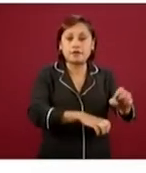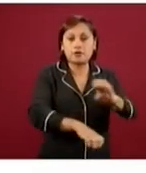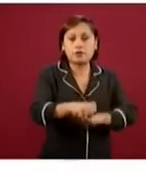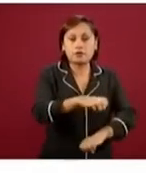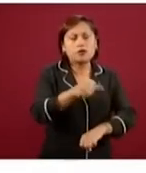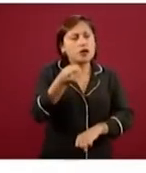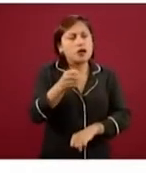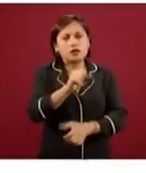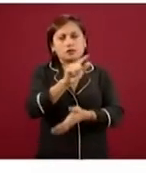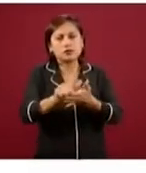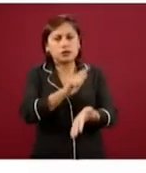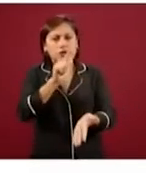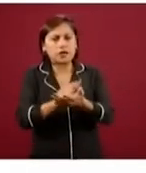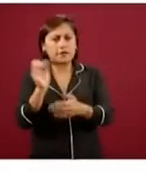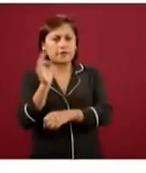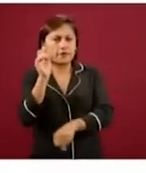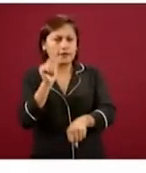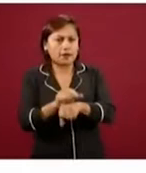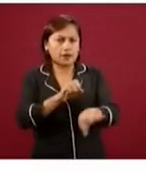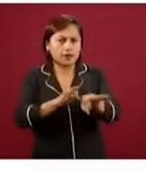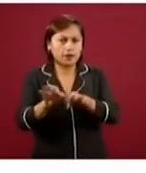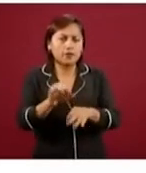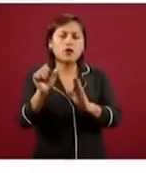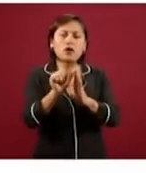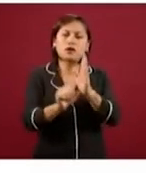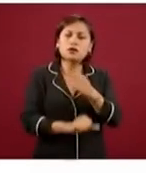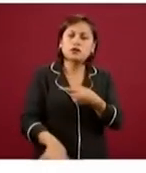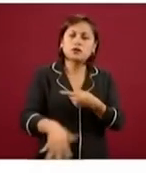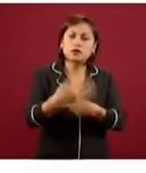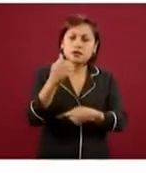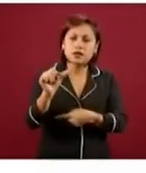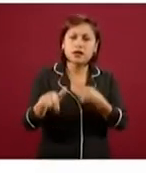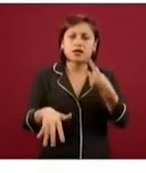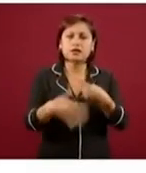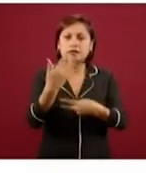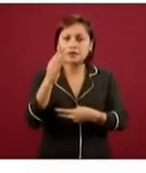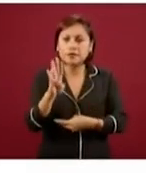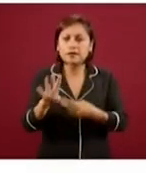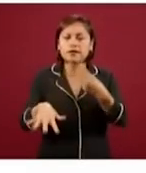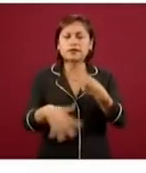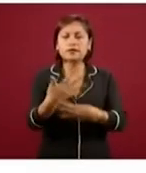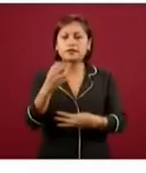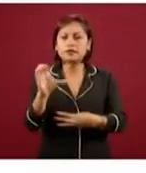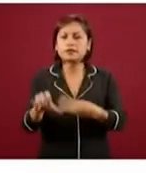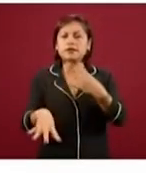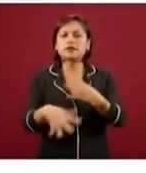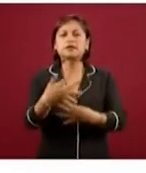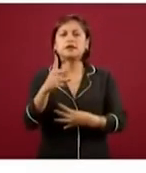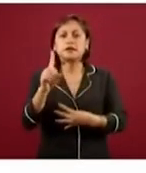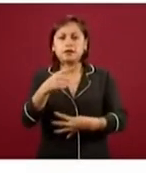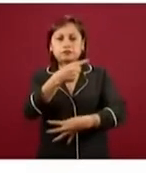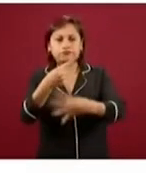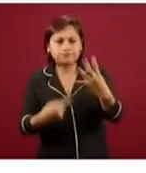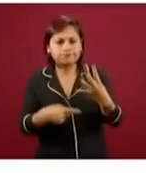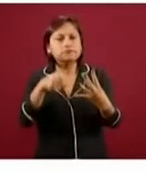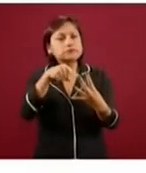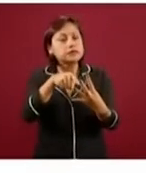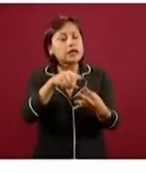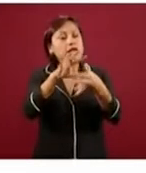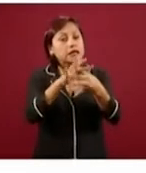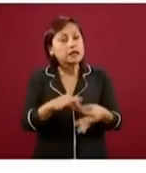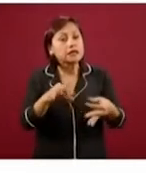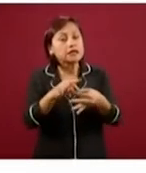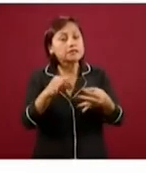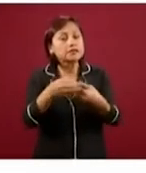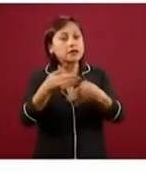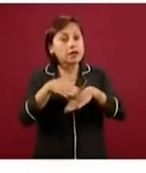Trabajo, en los diferentes artículos 15A, 15B, 15C y 15D, donde hay candados